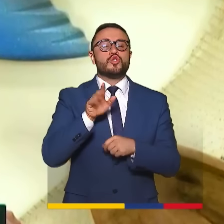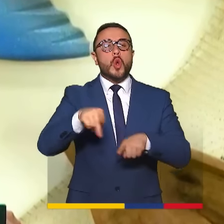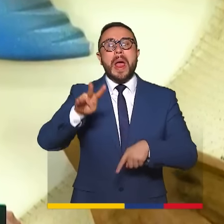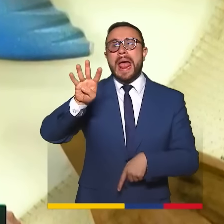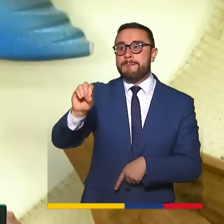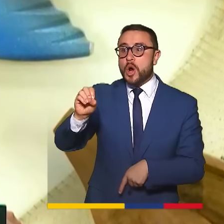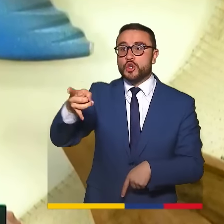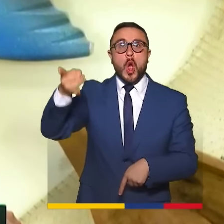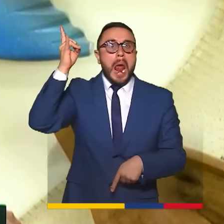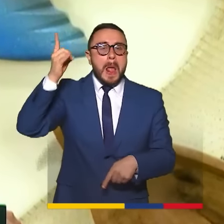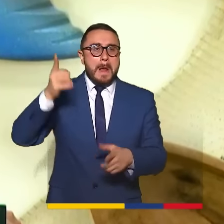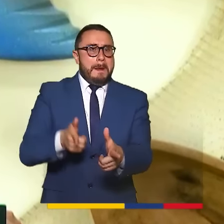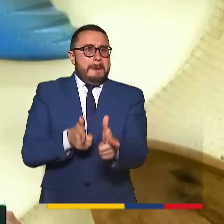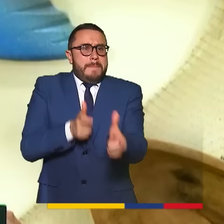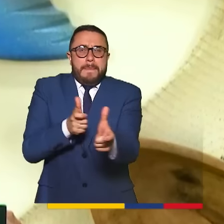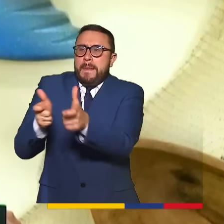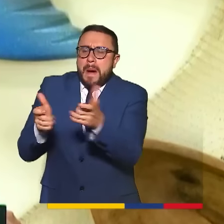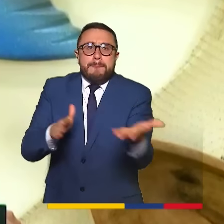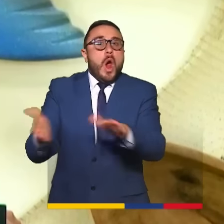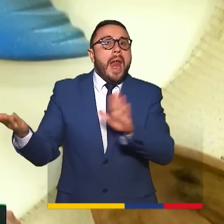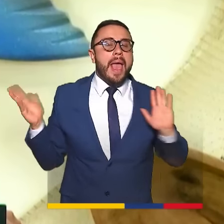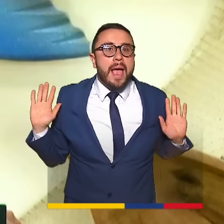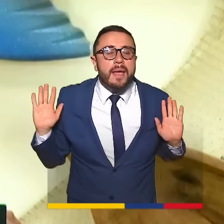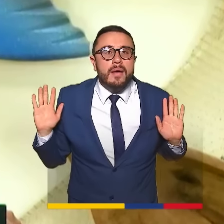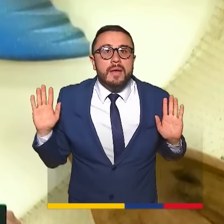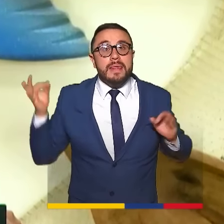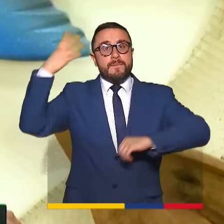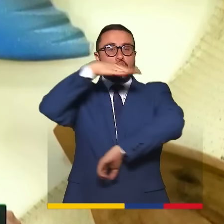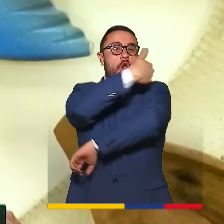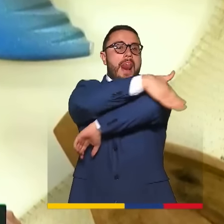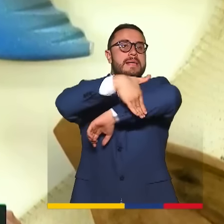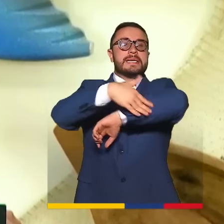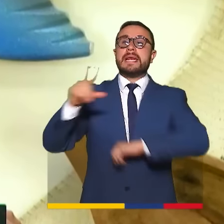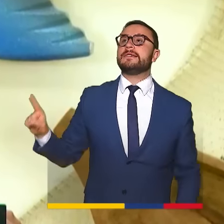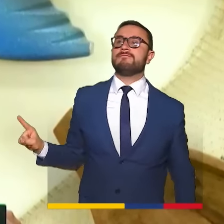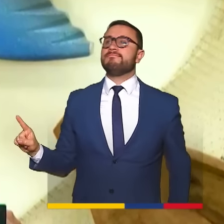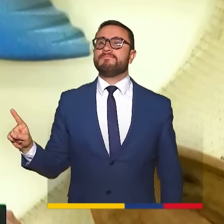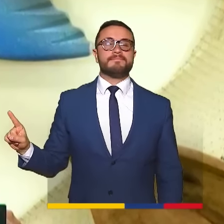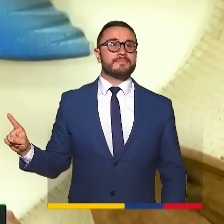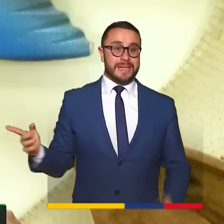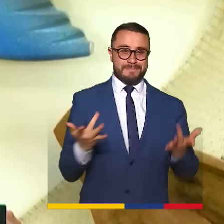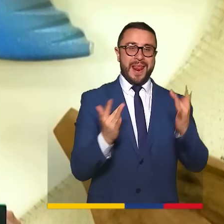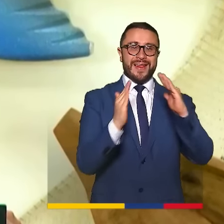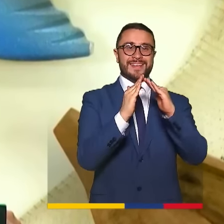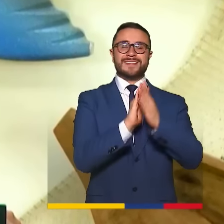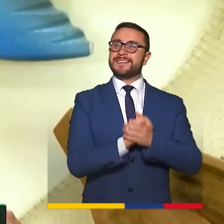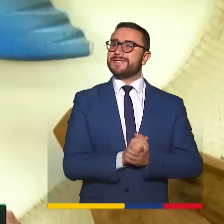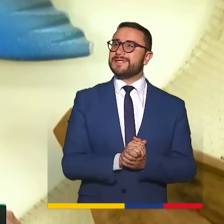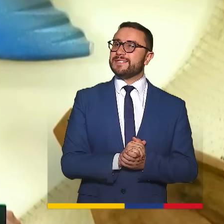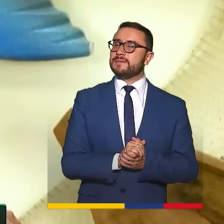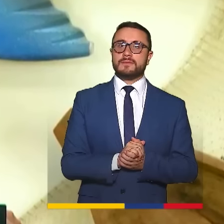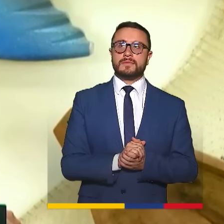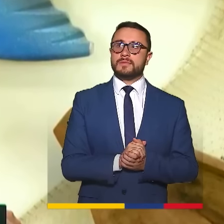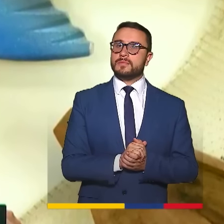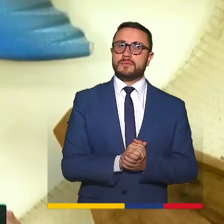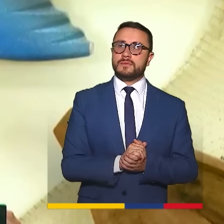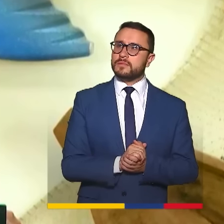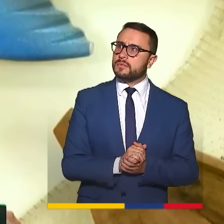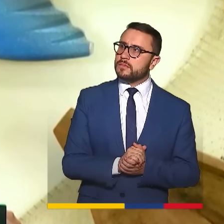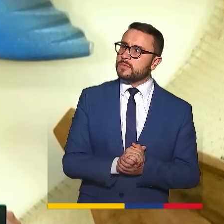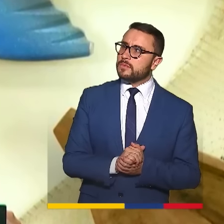en alguna masacre, en alguna esquina? No llegó a la casa, no porque se hubiera ido